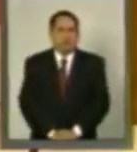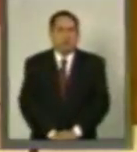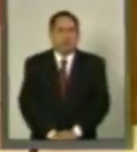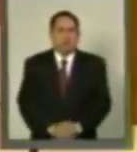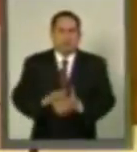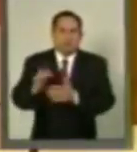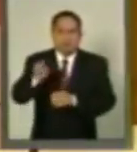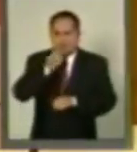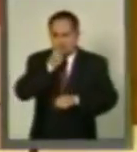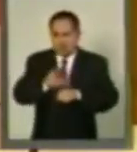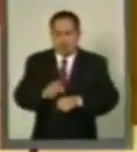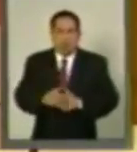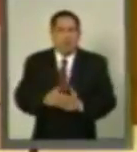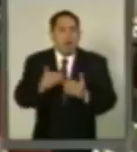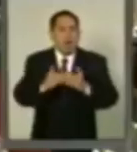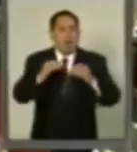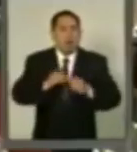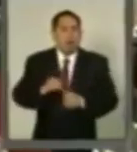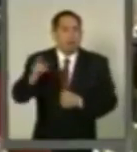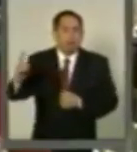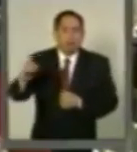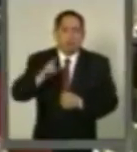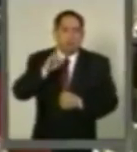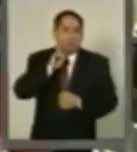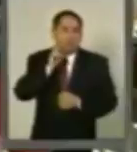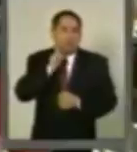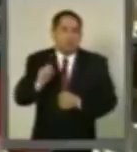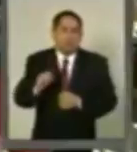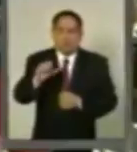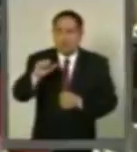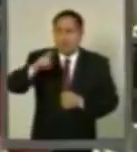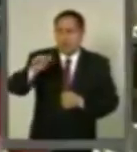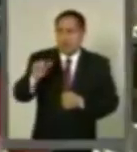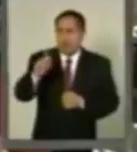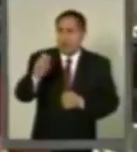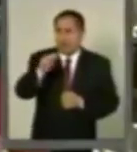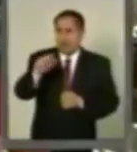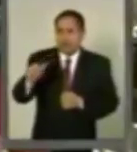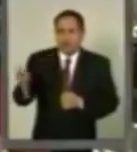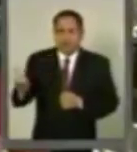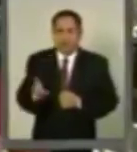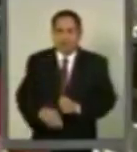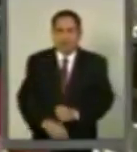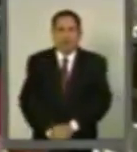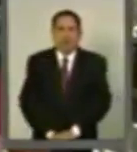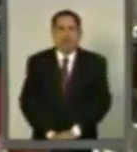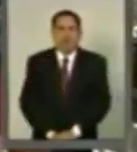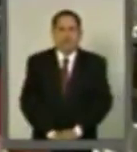Muchas gracias, secretario. Tiene el uso de la tribuna la senadora Angélica de la Peña.